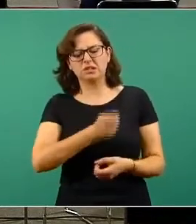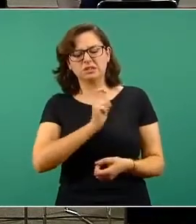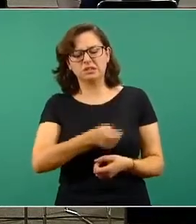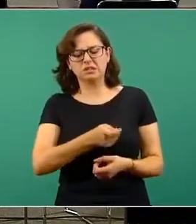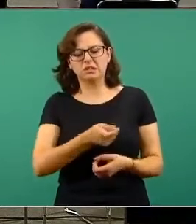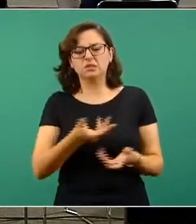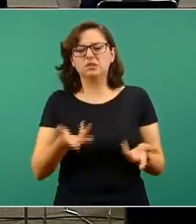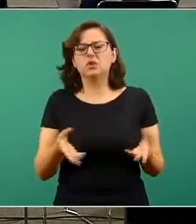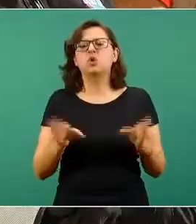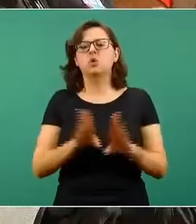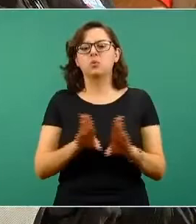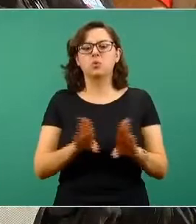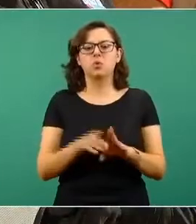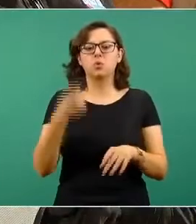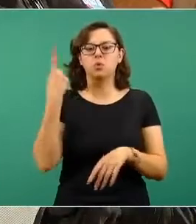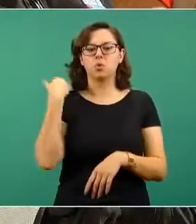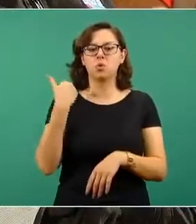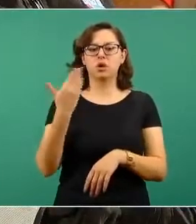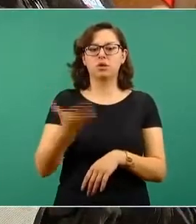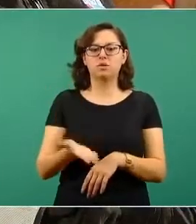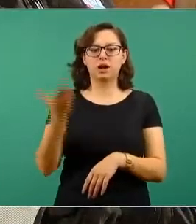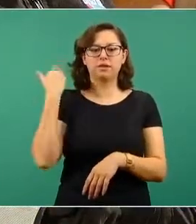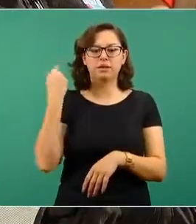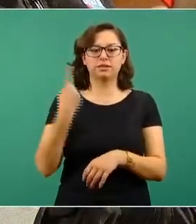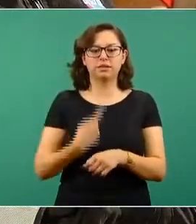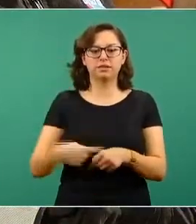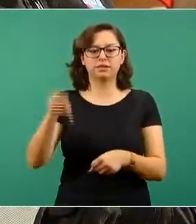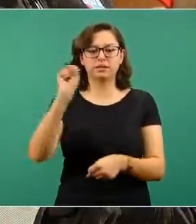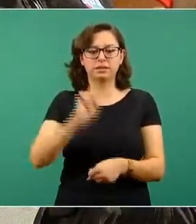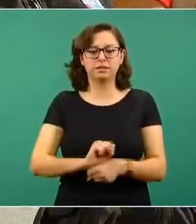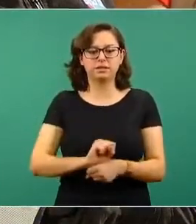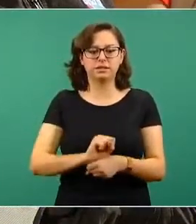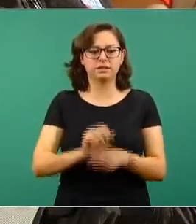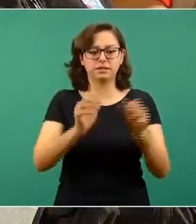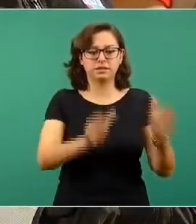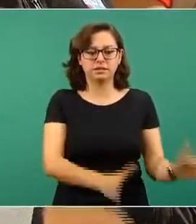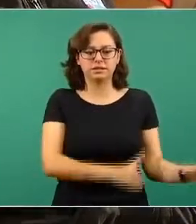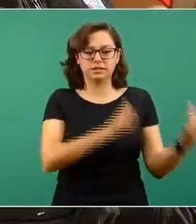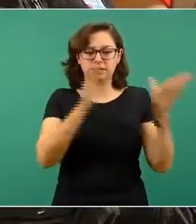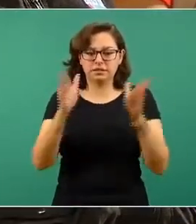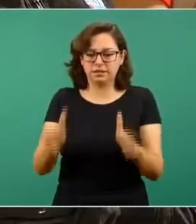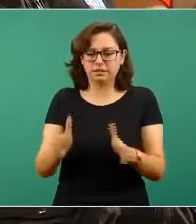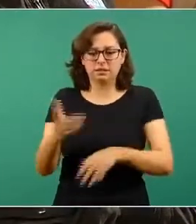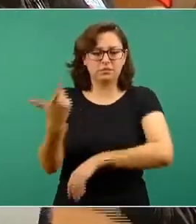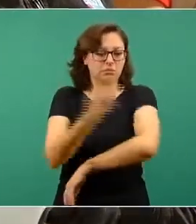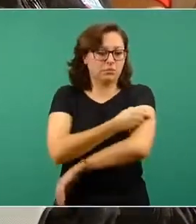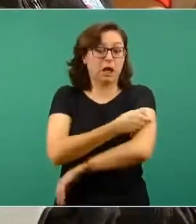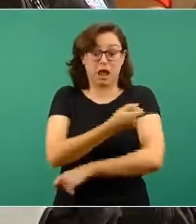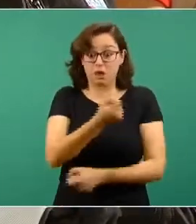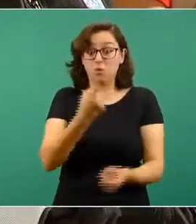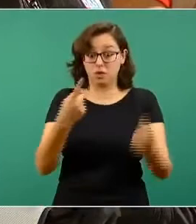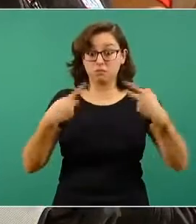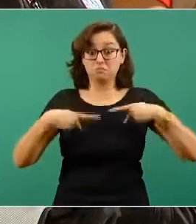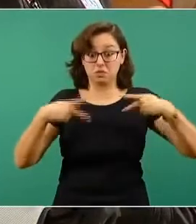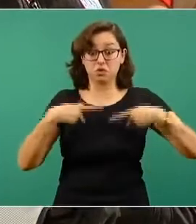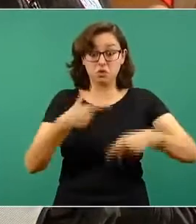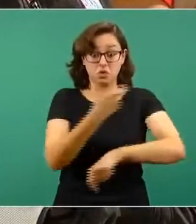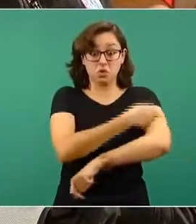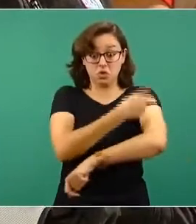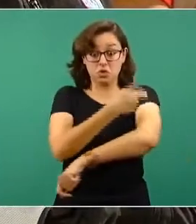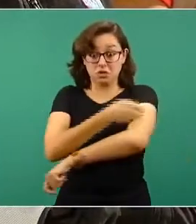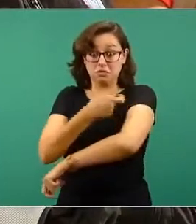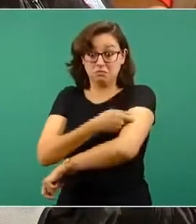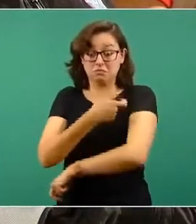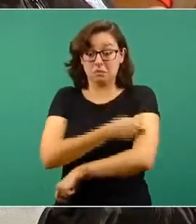La incautación fue la semana pasada, entonces para saber qué se aplicó, porque se aplicaron más de